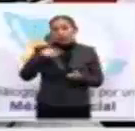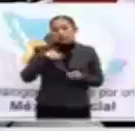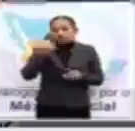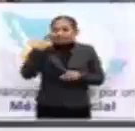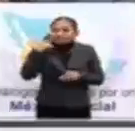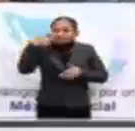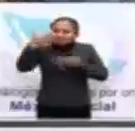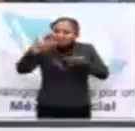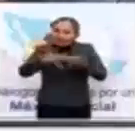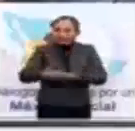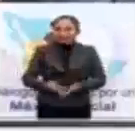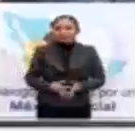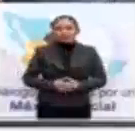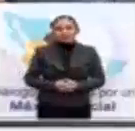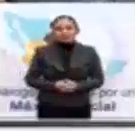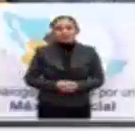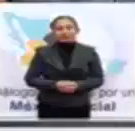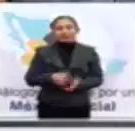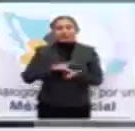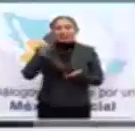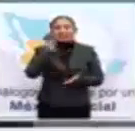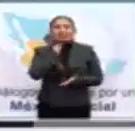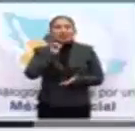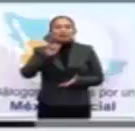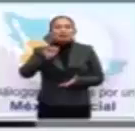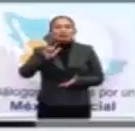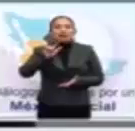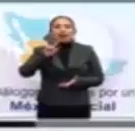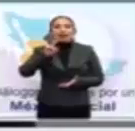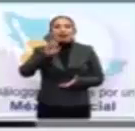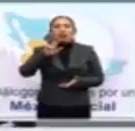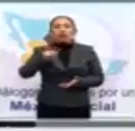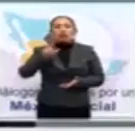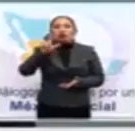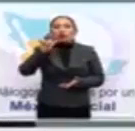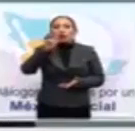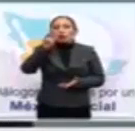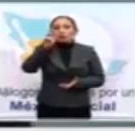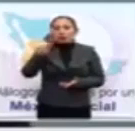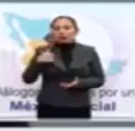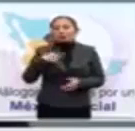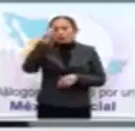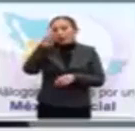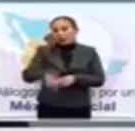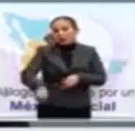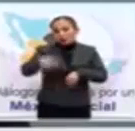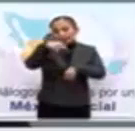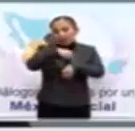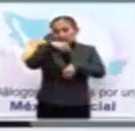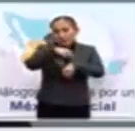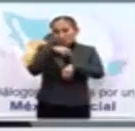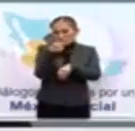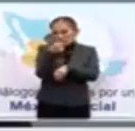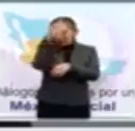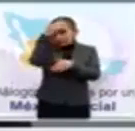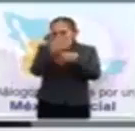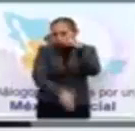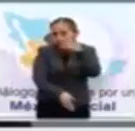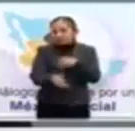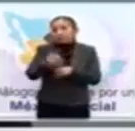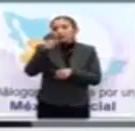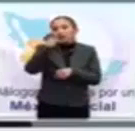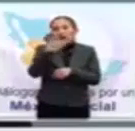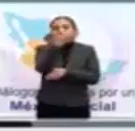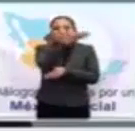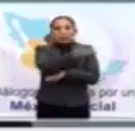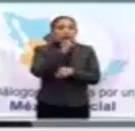sus órdenes. Gracias, senador Salvador López Brito. Efectivamente, entramos ya en la recta final. Les pediría